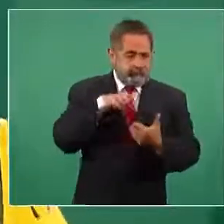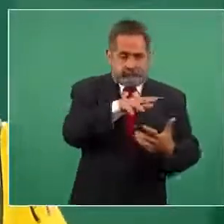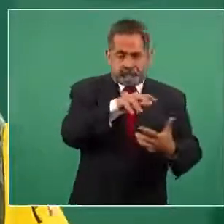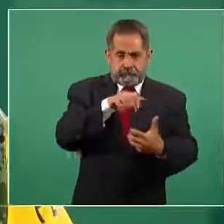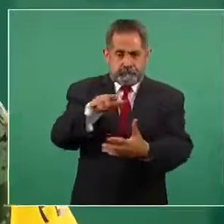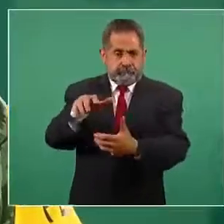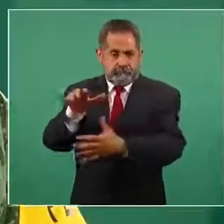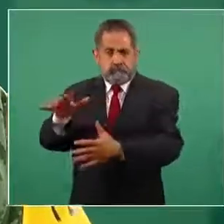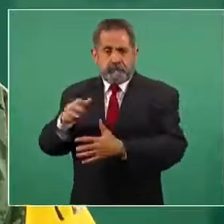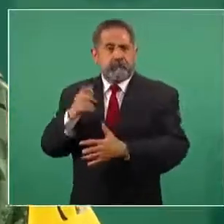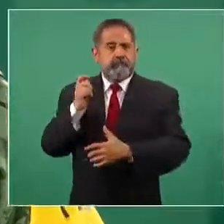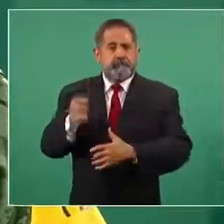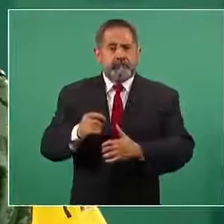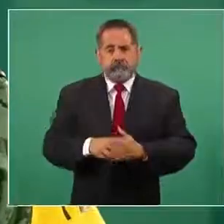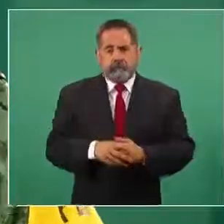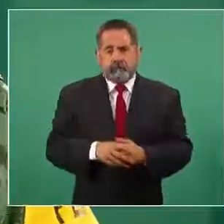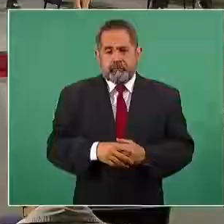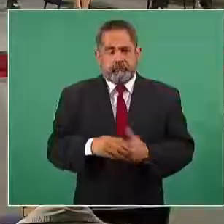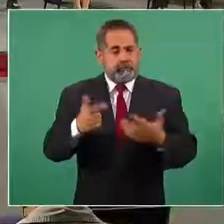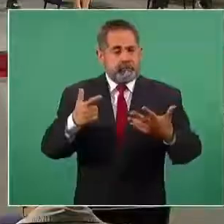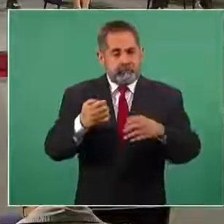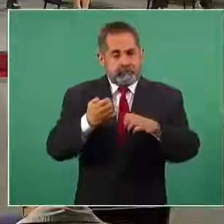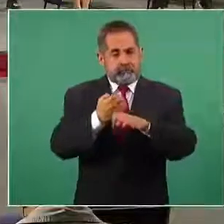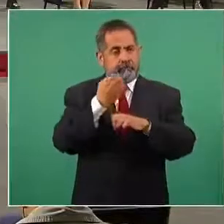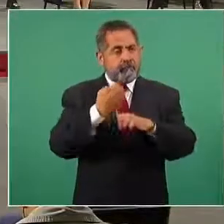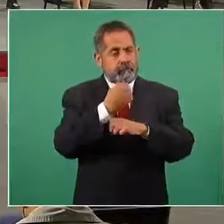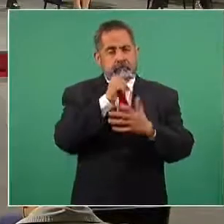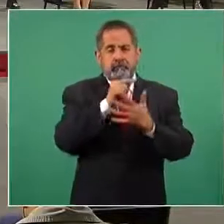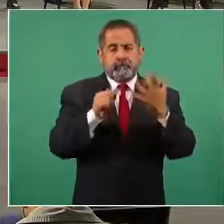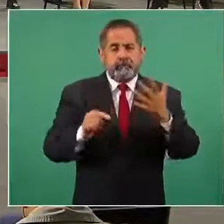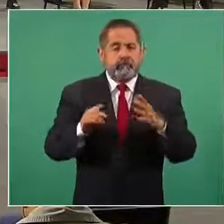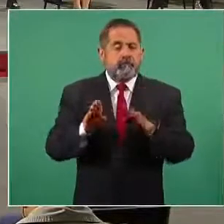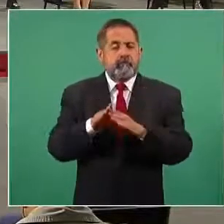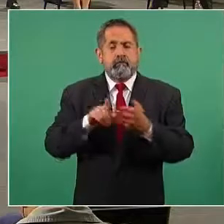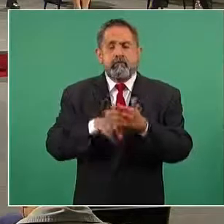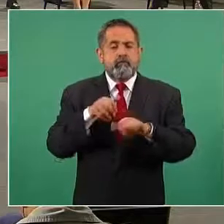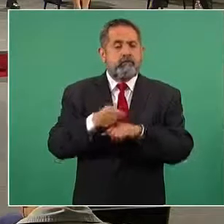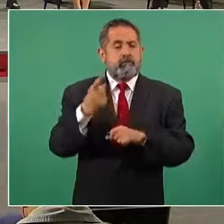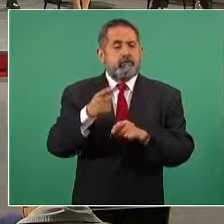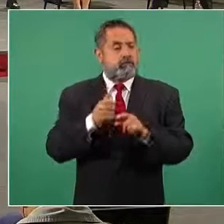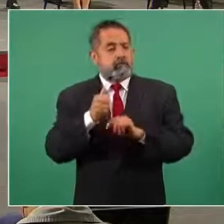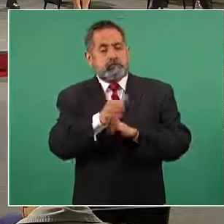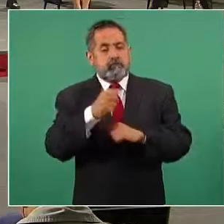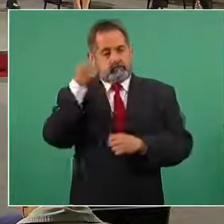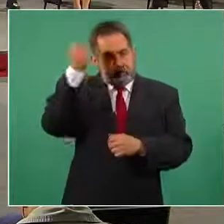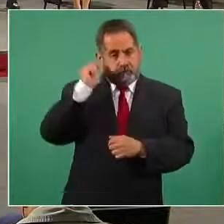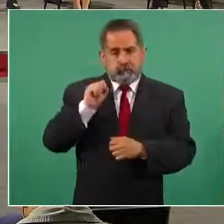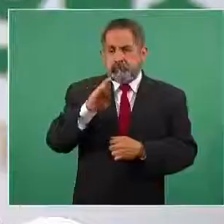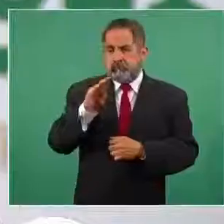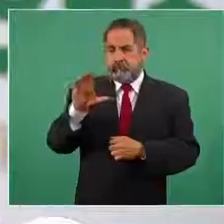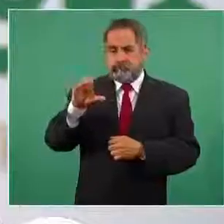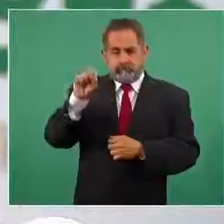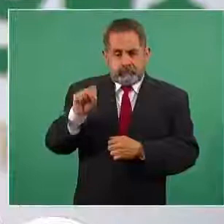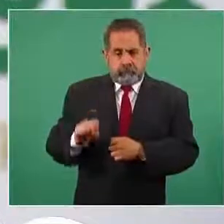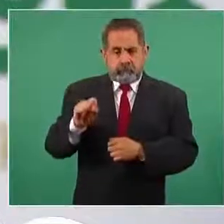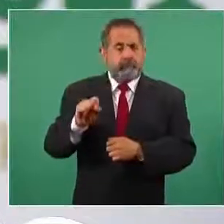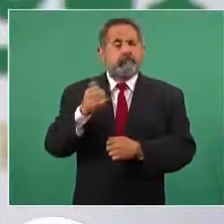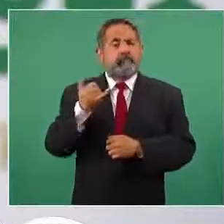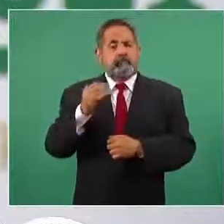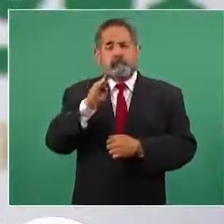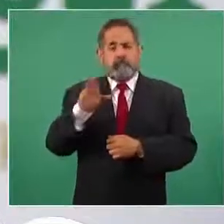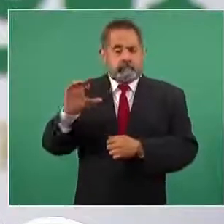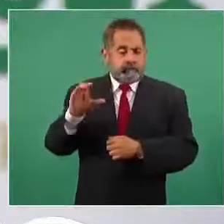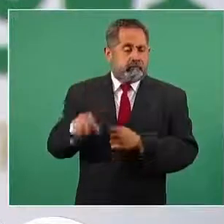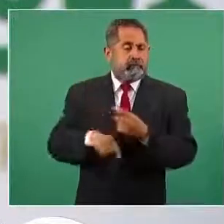para 7 estados. La ruta aérea número 1, cubriendo Sinaloa, Baja California Sur y Baja